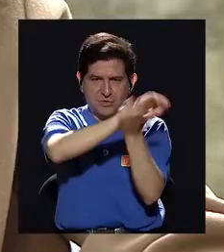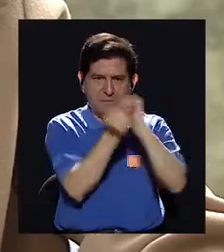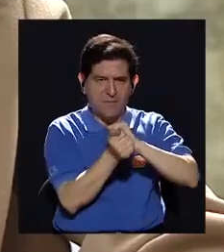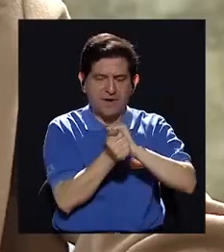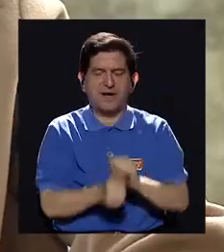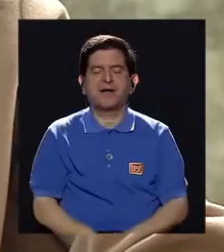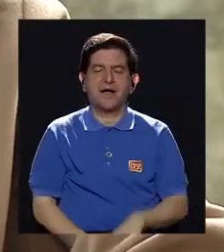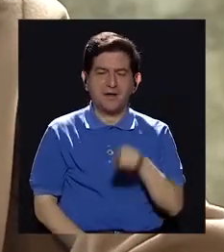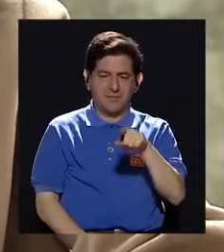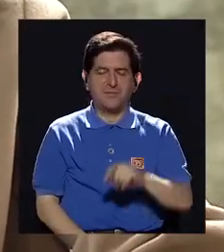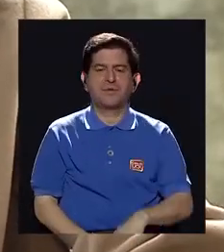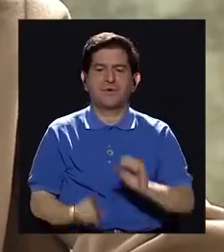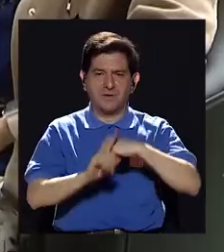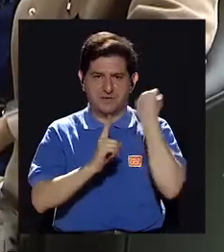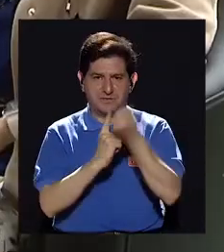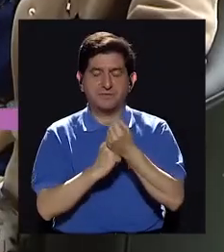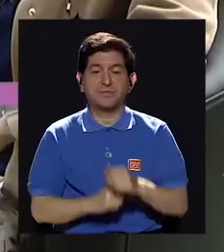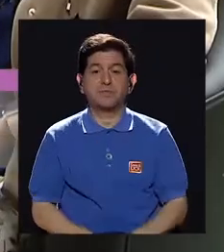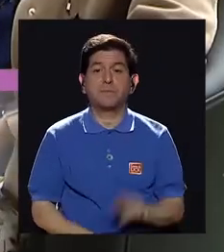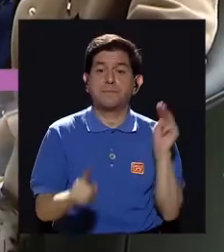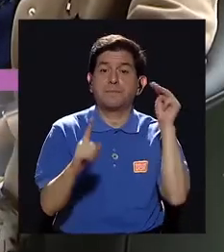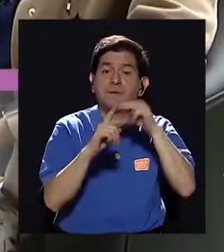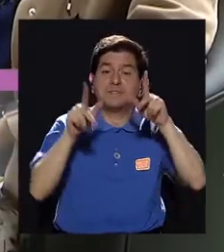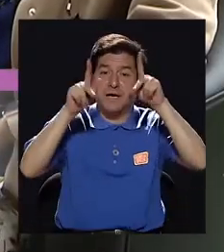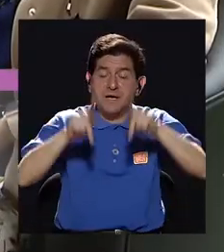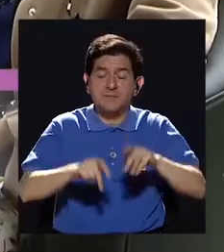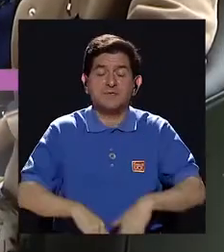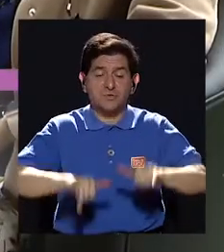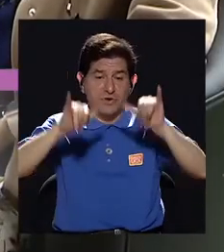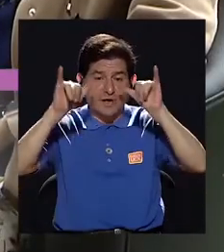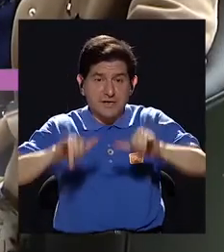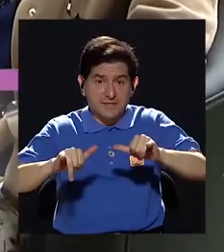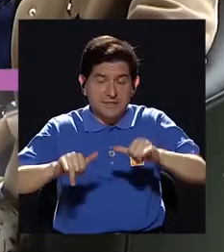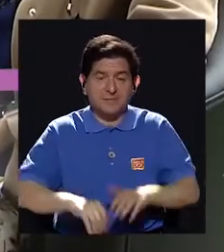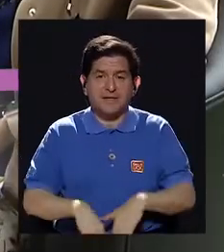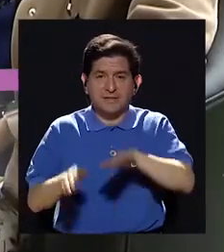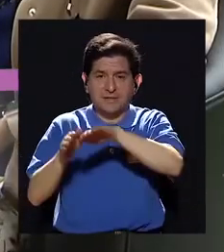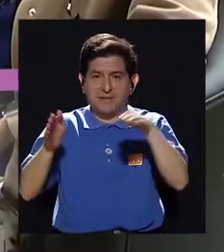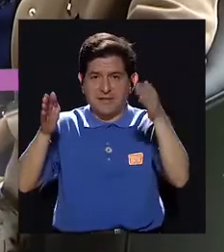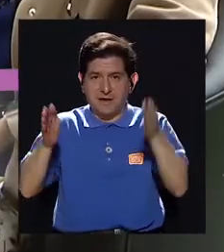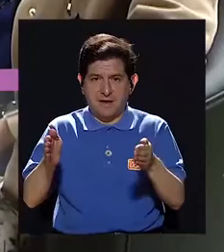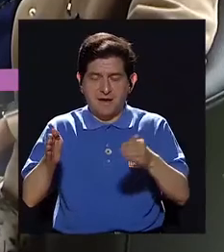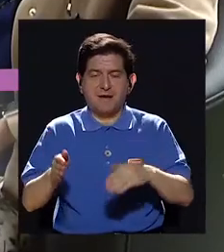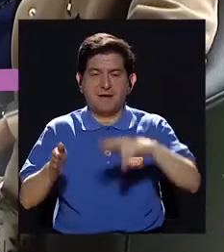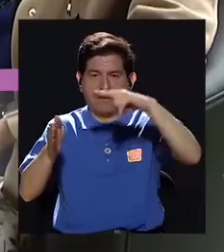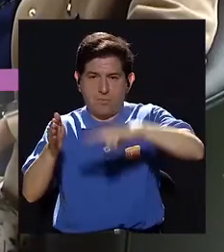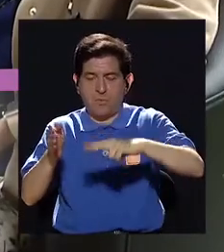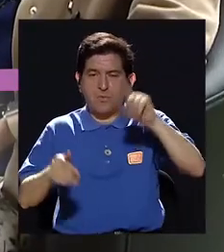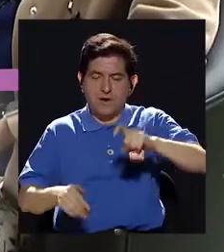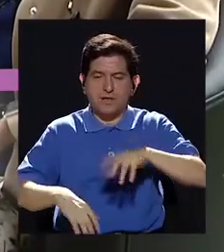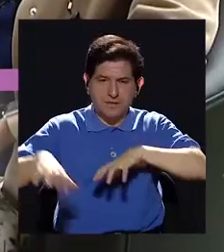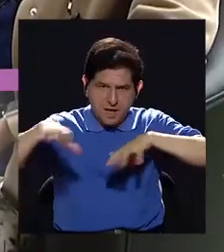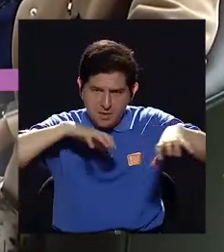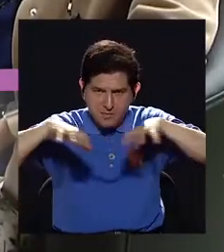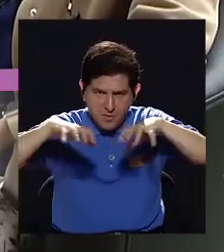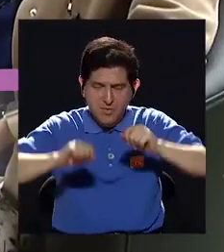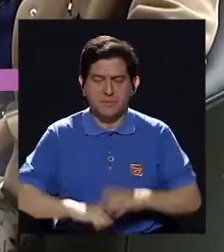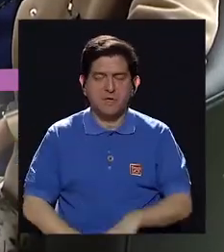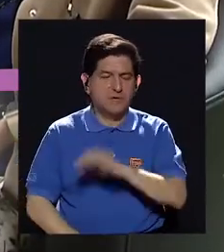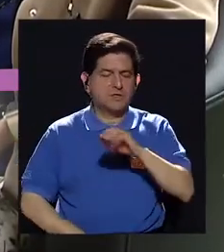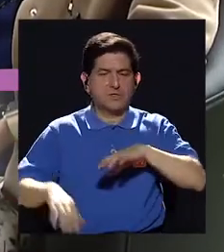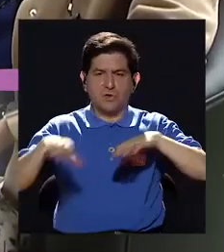cambios de posición. Pero aquí el mensaje es que la persona, estando encamada, tiene que ser movilizada, sí, y